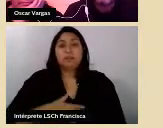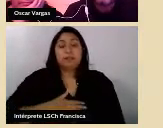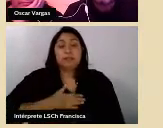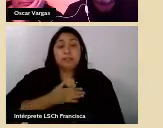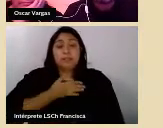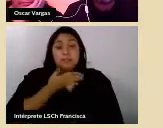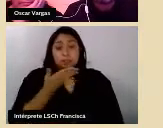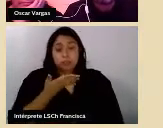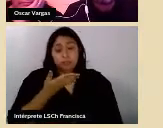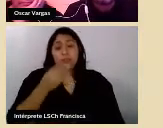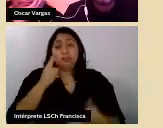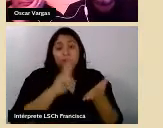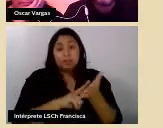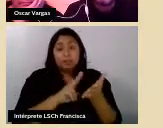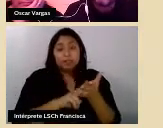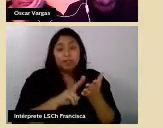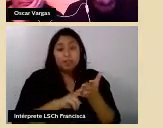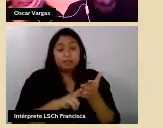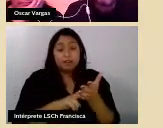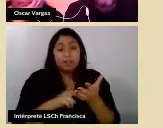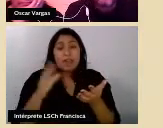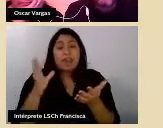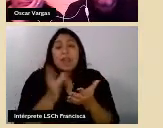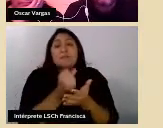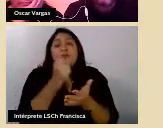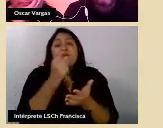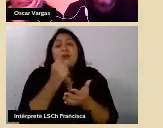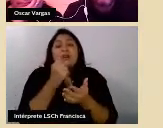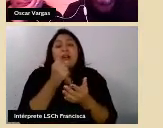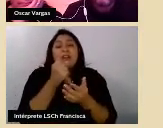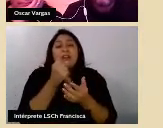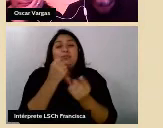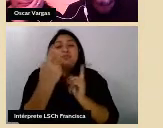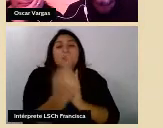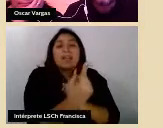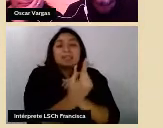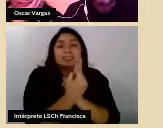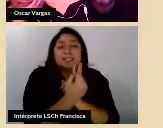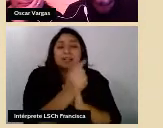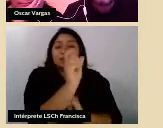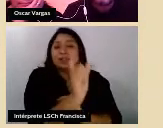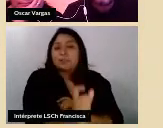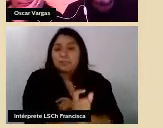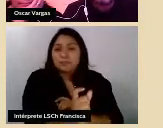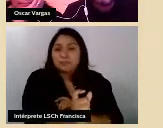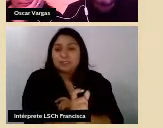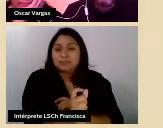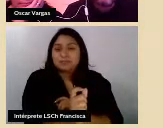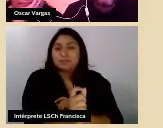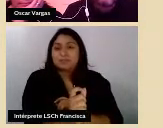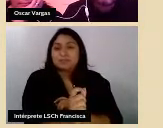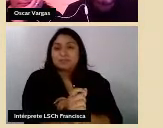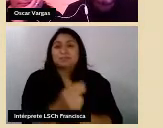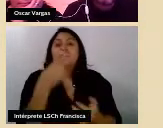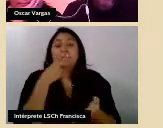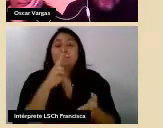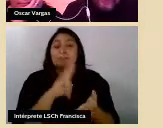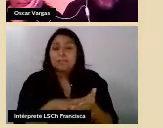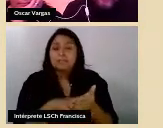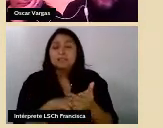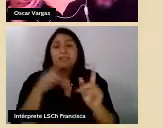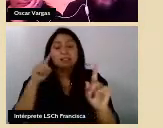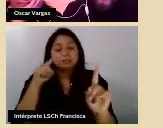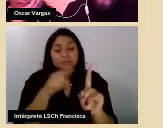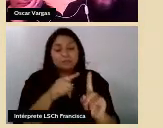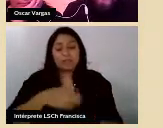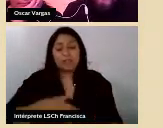que hemos llegado a esas personas, hemos llegado con el mensaje, hemos llegado con lo que hemos querido expresar